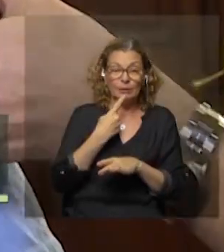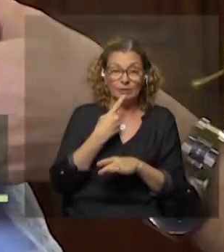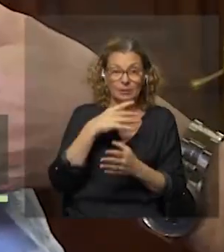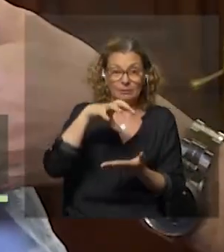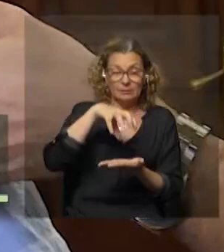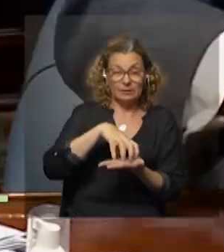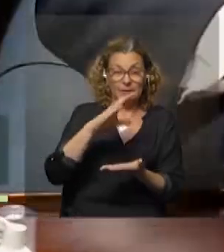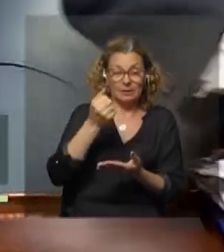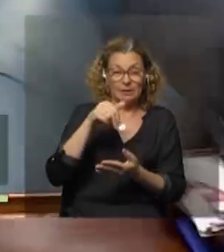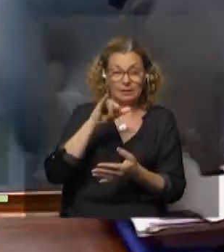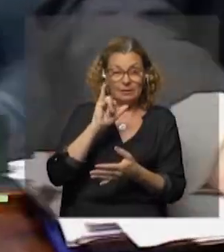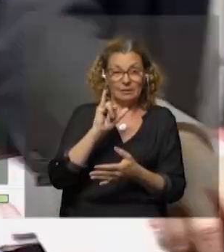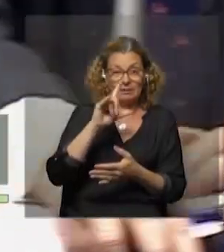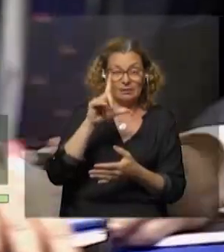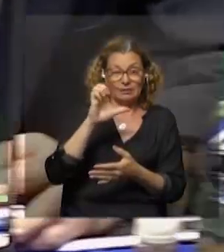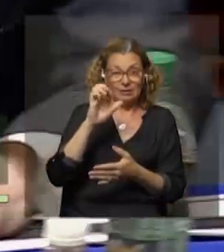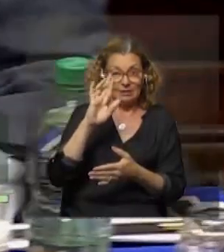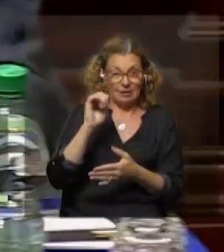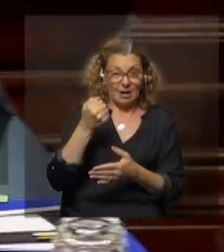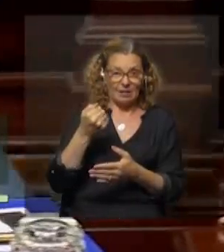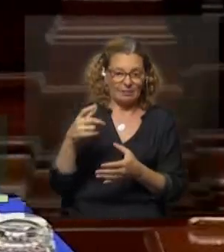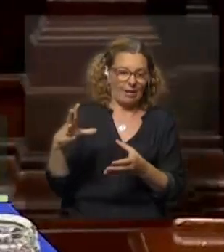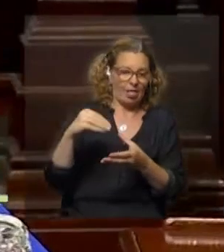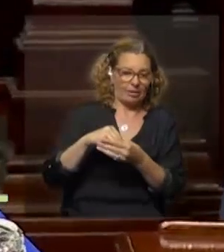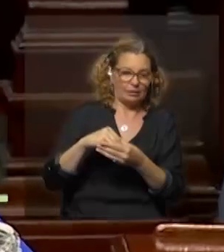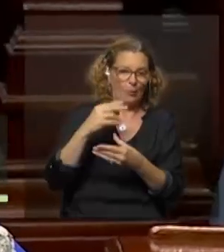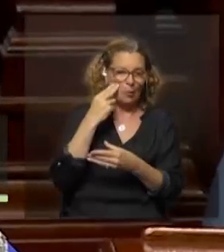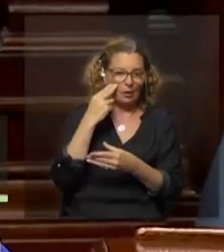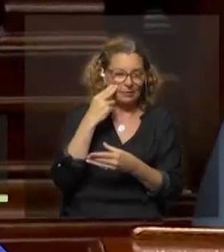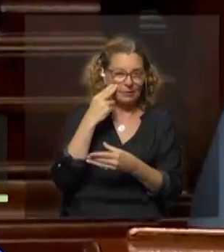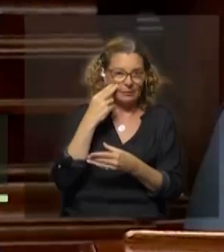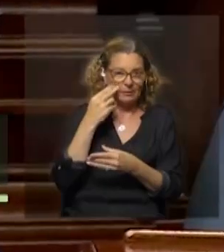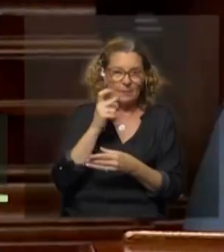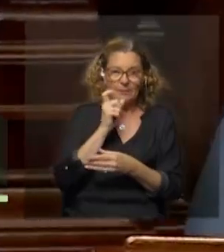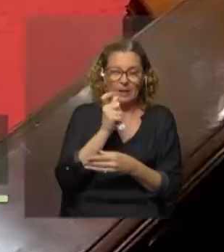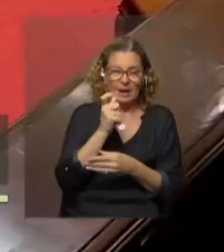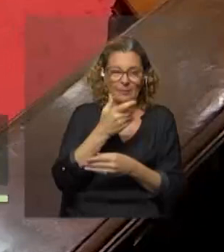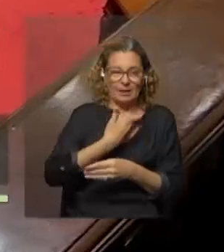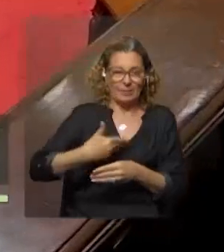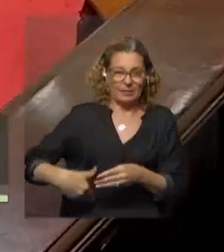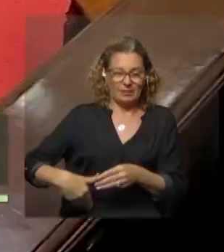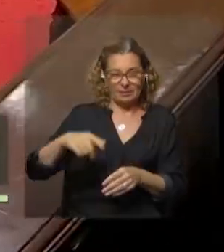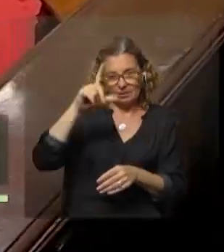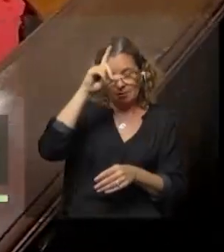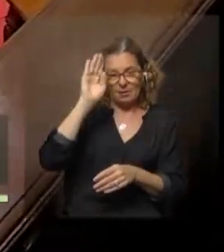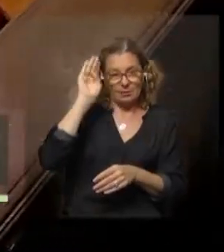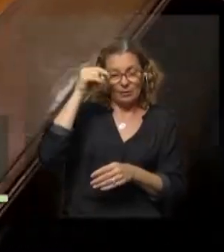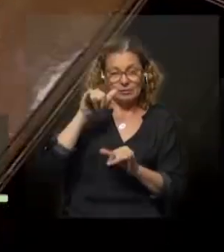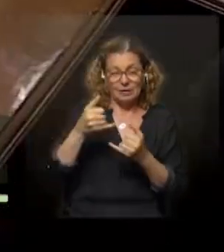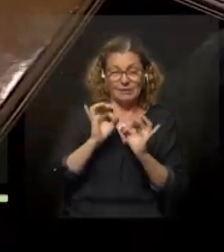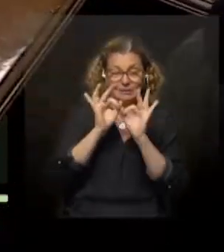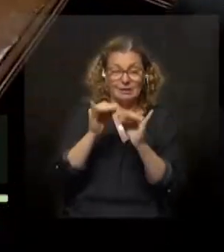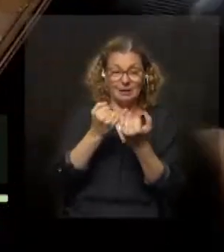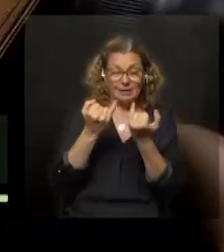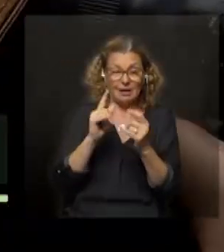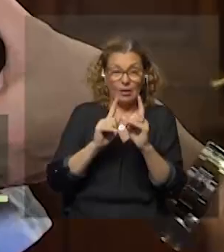cancillería están involucradas en este hecho luctuoso diría para el Uruguay y yo voy a citar las palabras del presidente de la república ya llegará el día en que algunos